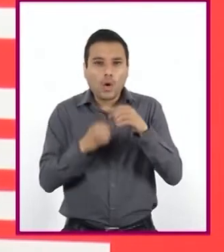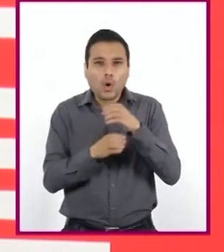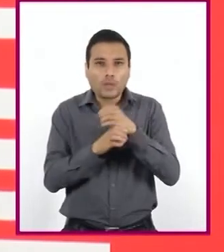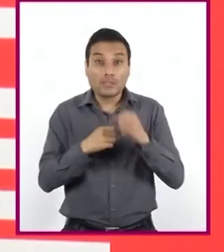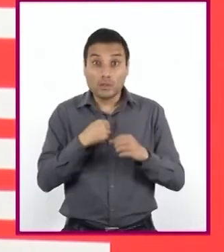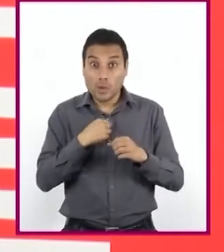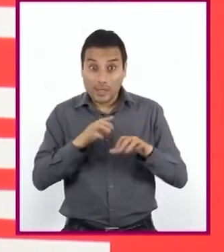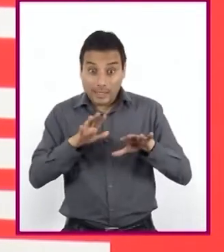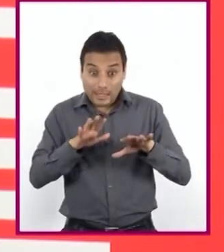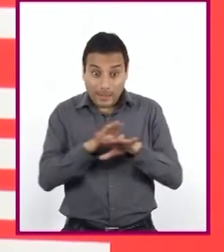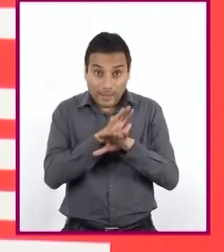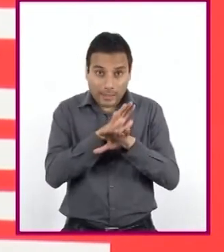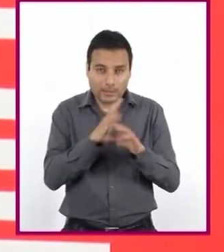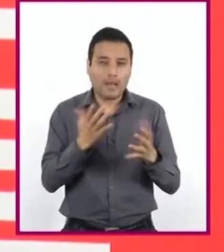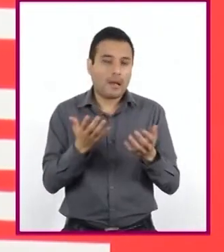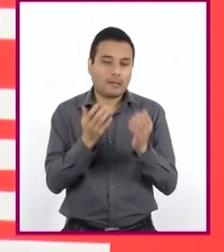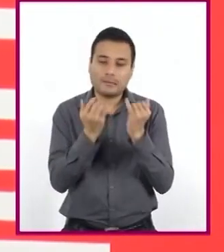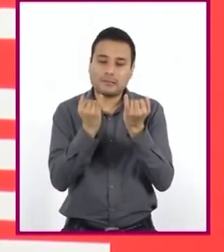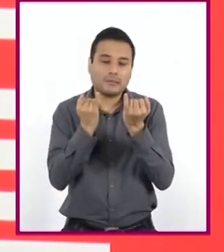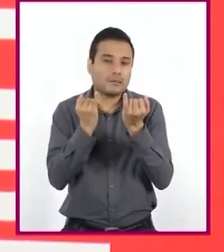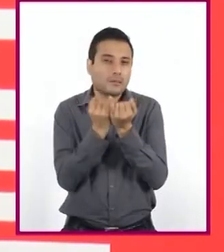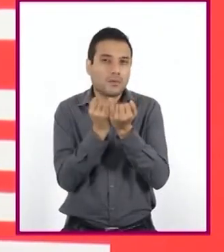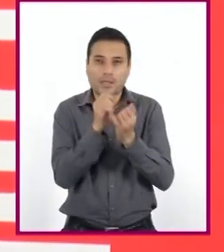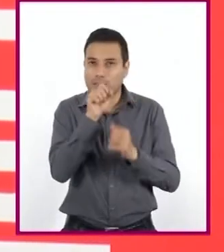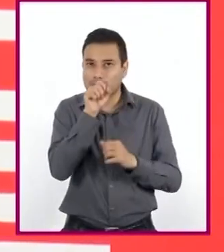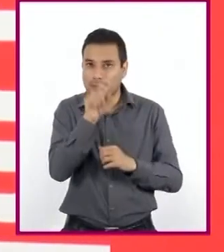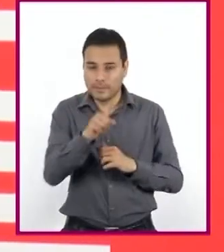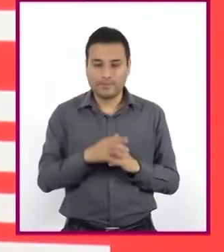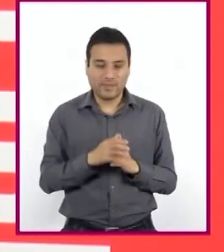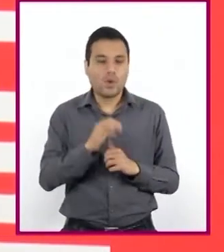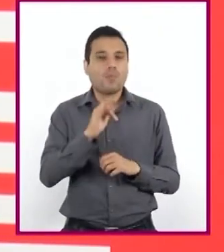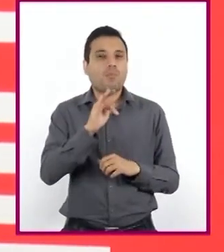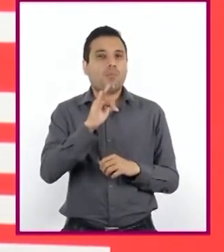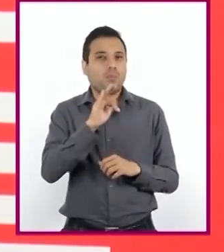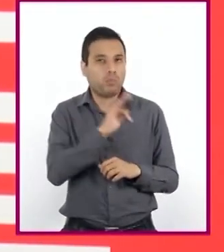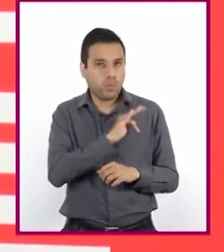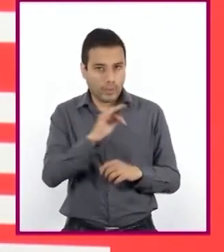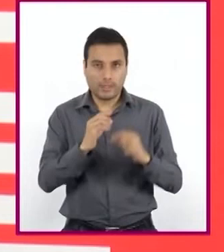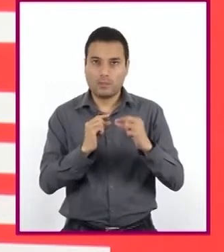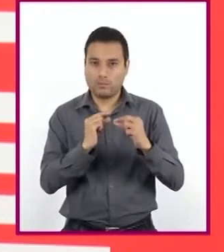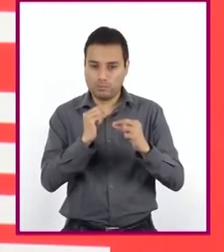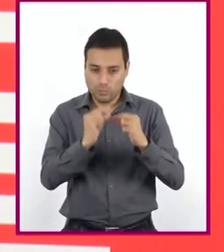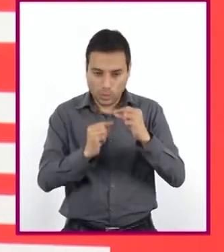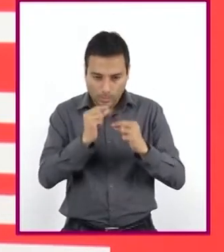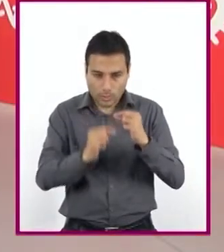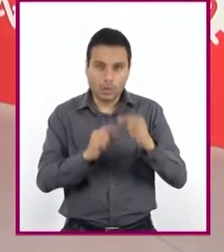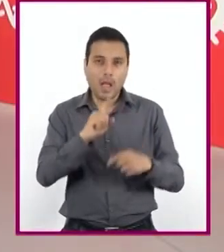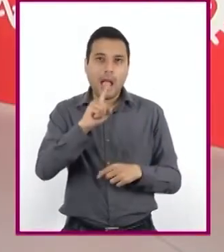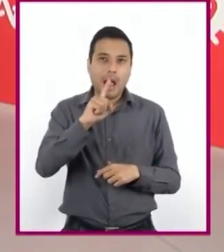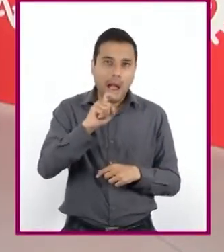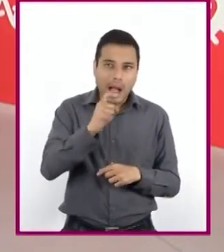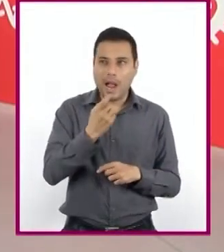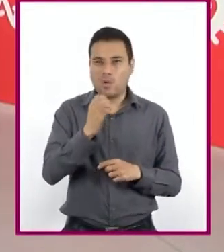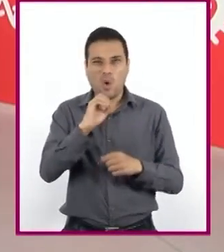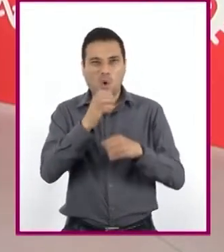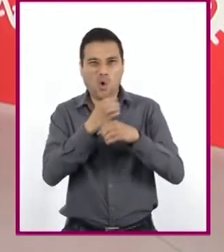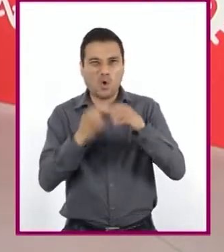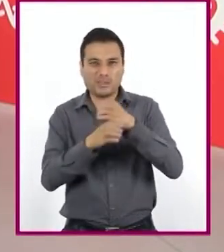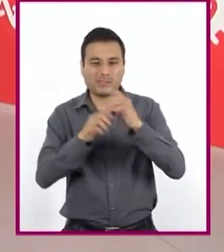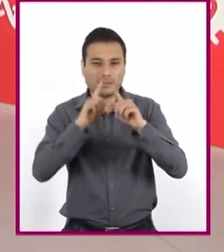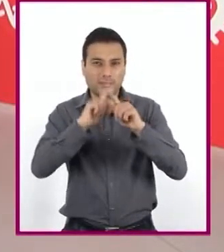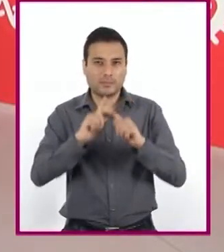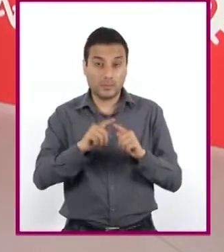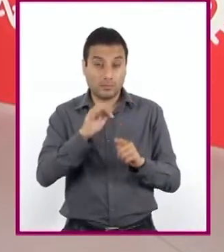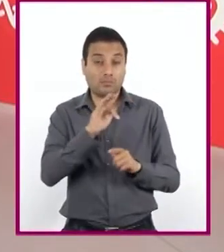ellos cambia por completo la disponibilidad del mismo para todos los seres vivos. En este